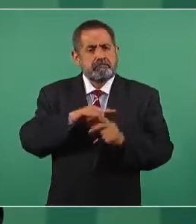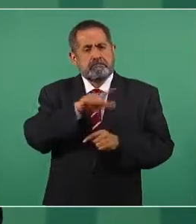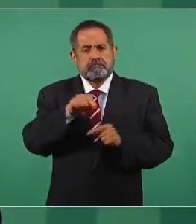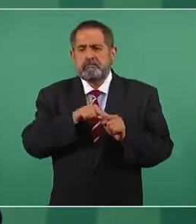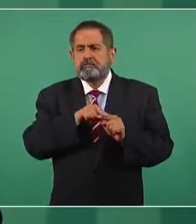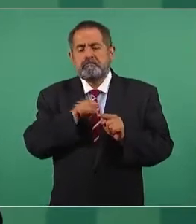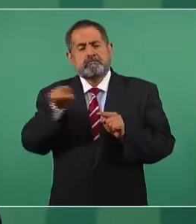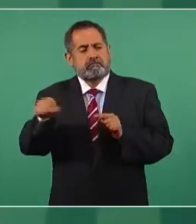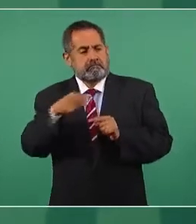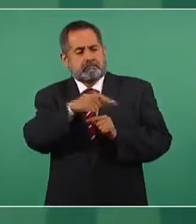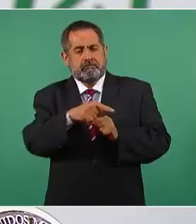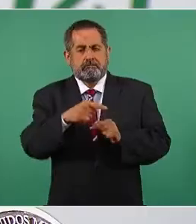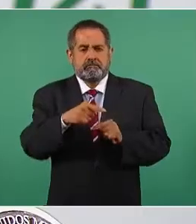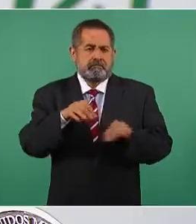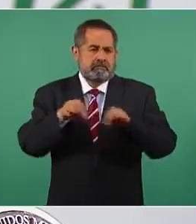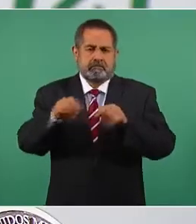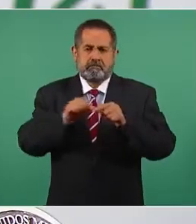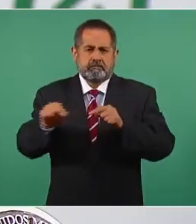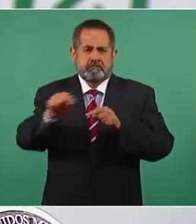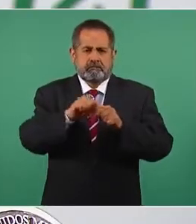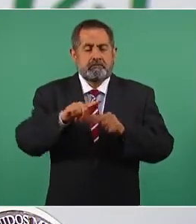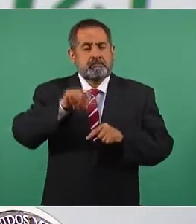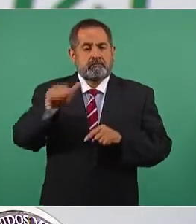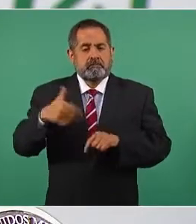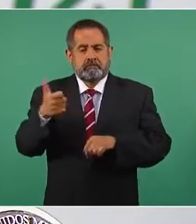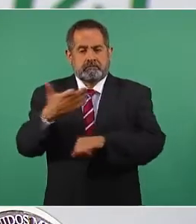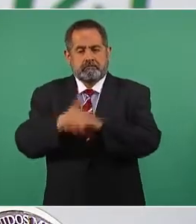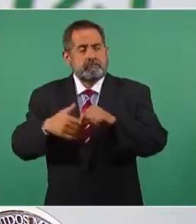planeadas y sale a las 6 de la tarde.